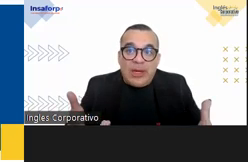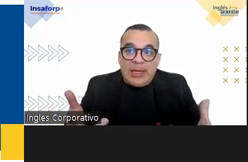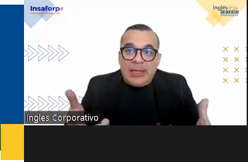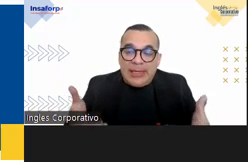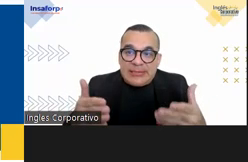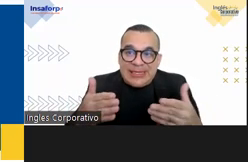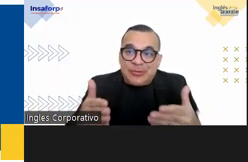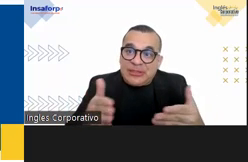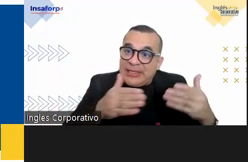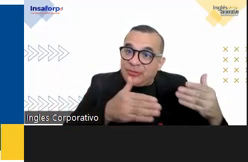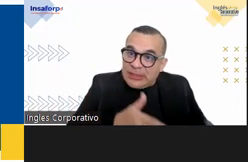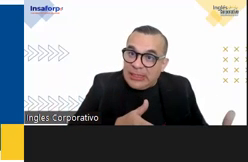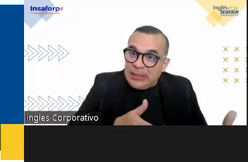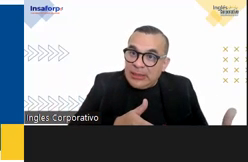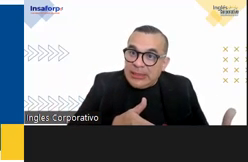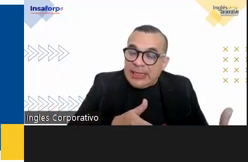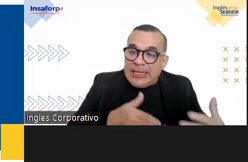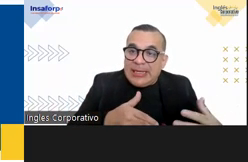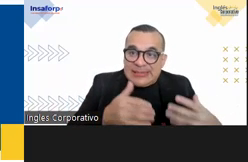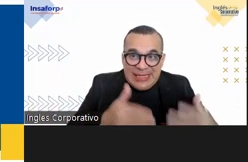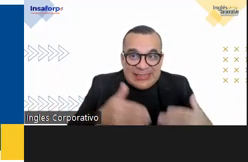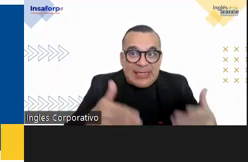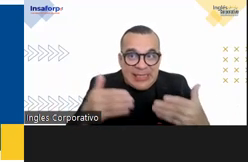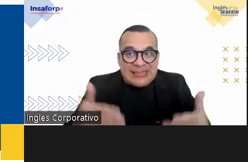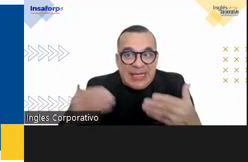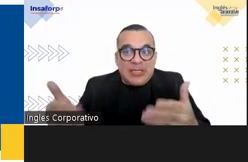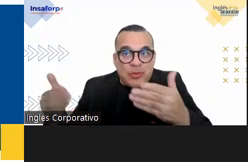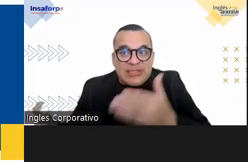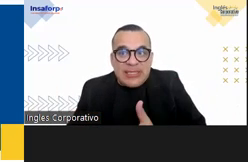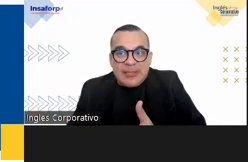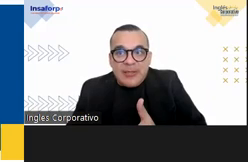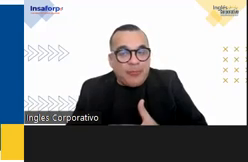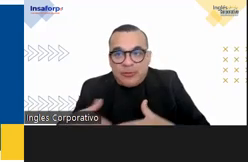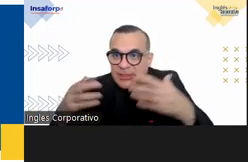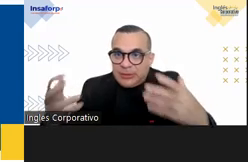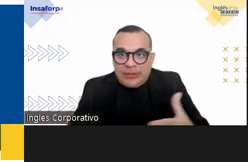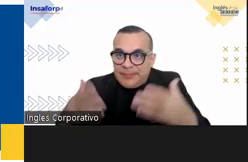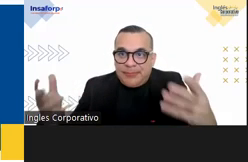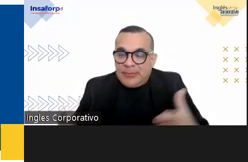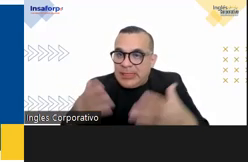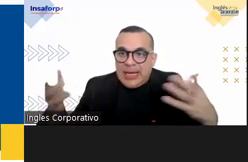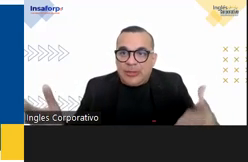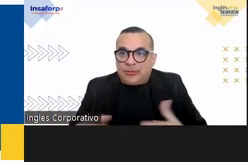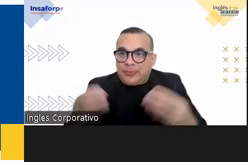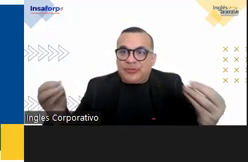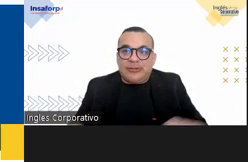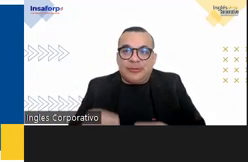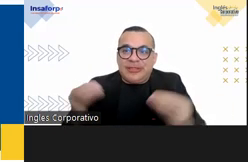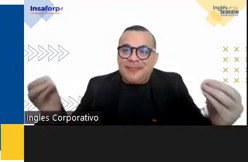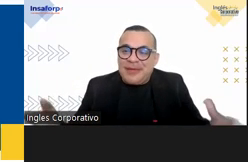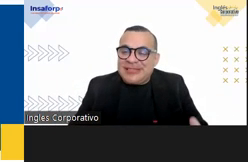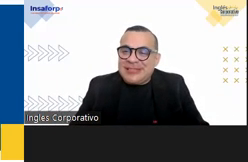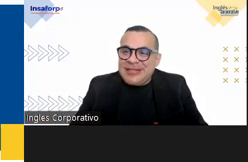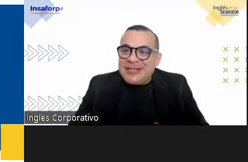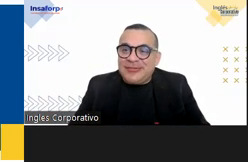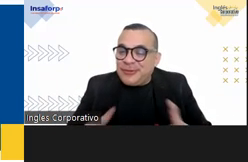una escuela, en este caso tradicional, que si ya se ha hecho así por cientos de años o por cientos